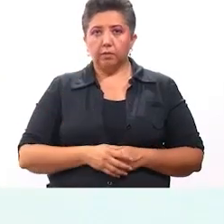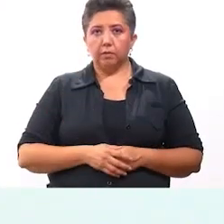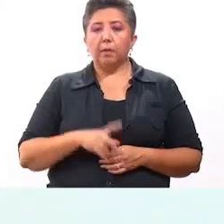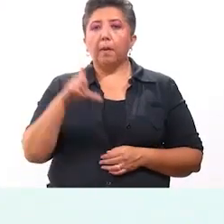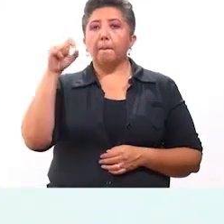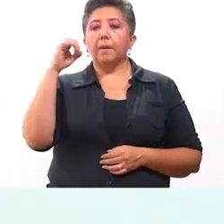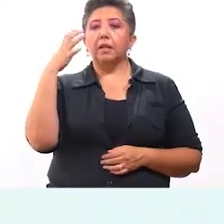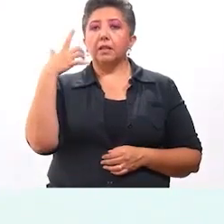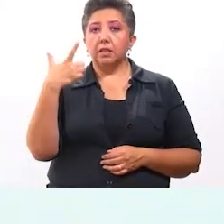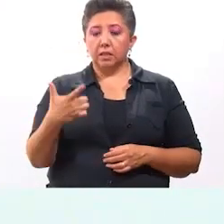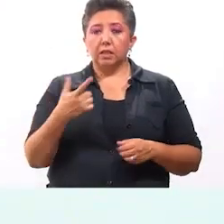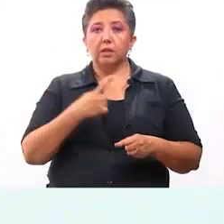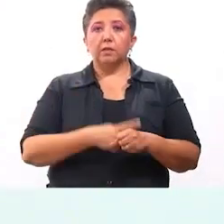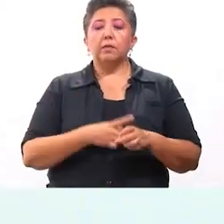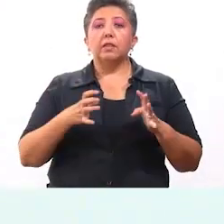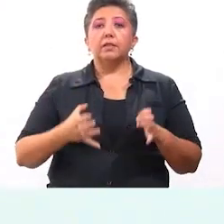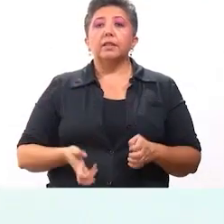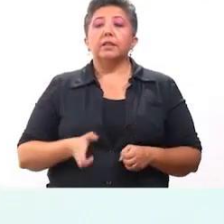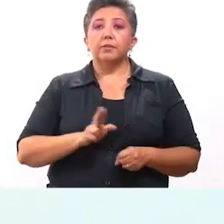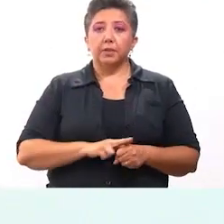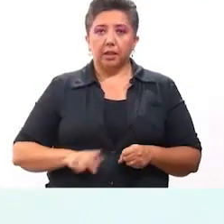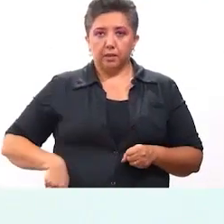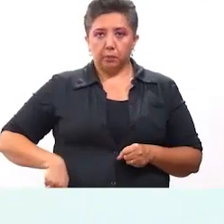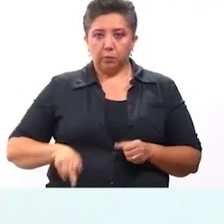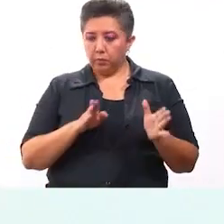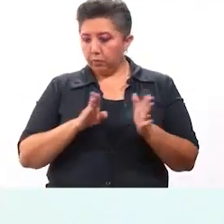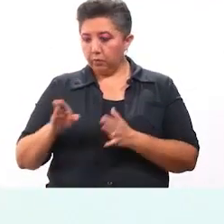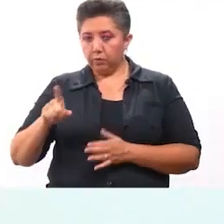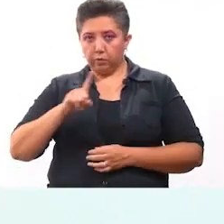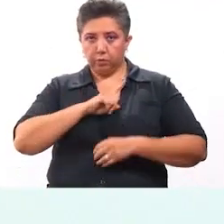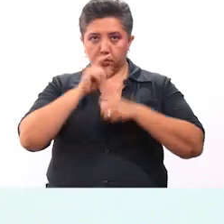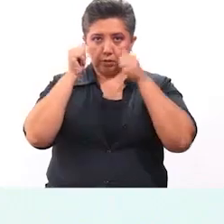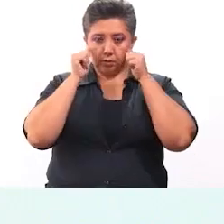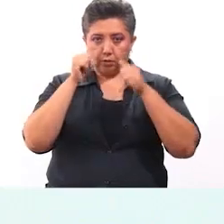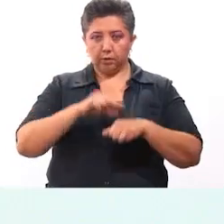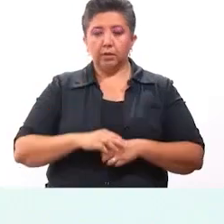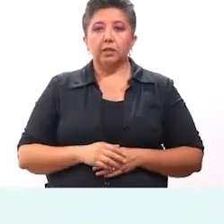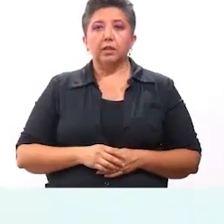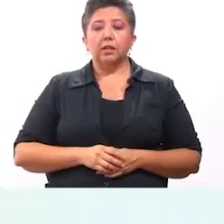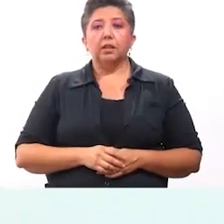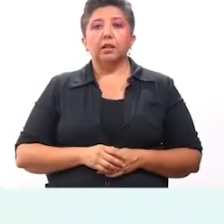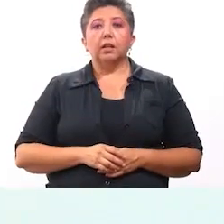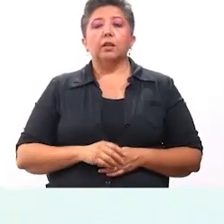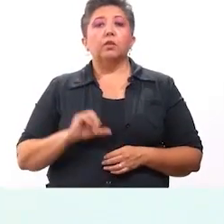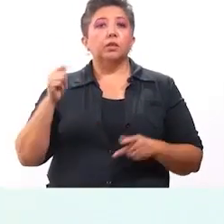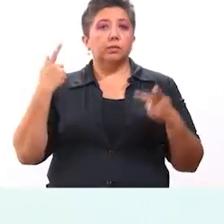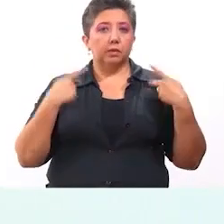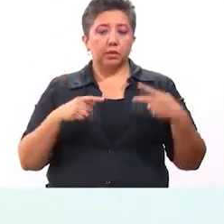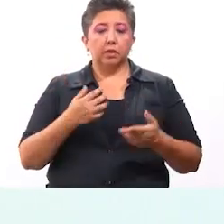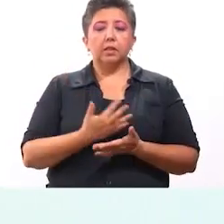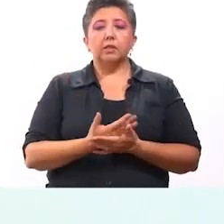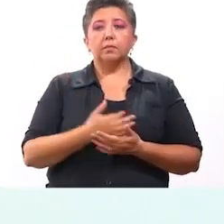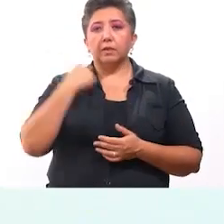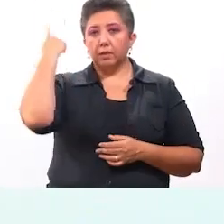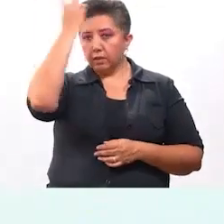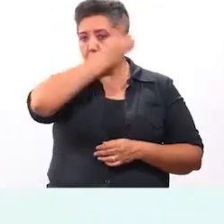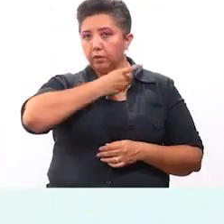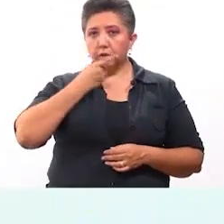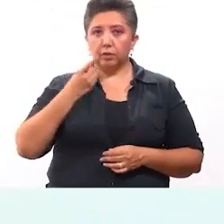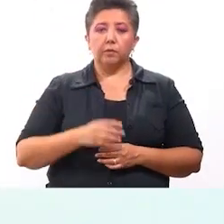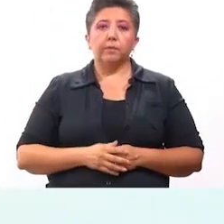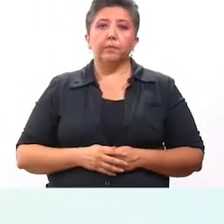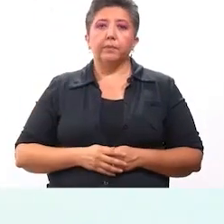mencionó, 27 de los casos positivos están en hospitales públicos y en aislamiento total. Hay otros pacientes a la espera